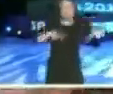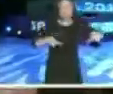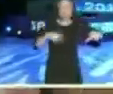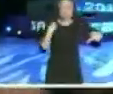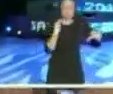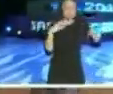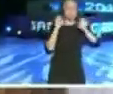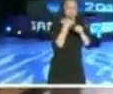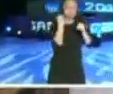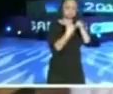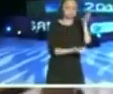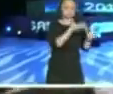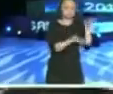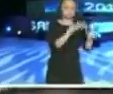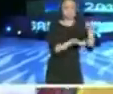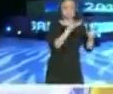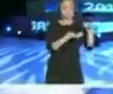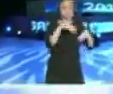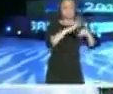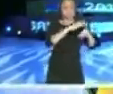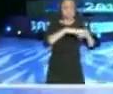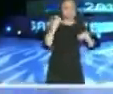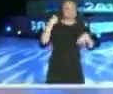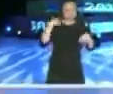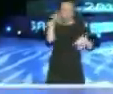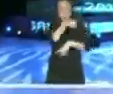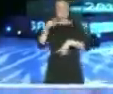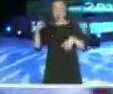Cocinando patos que la hundieron allá en la ruina.